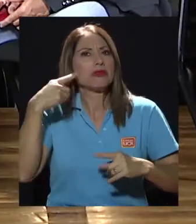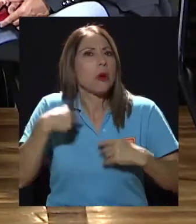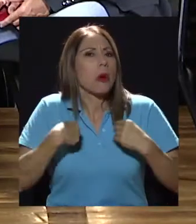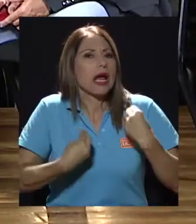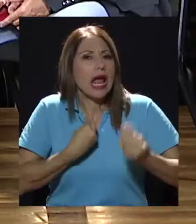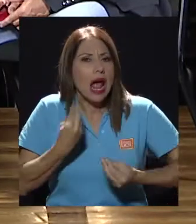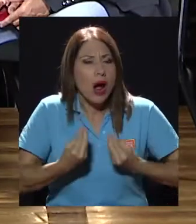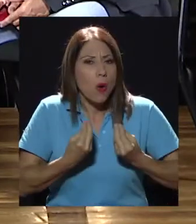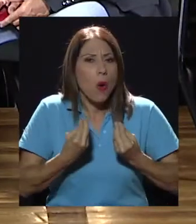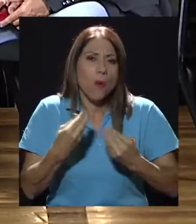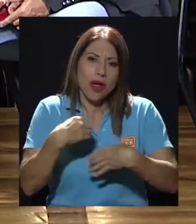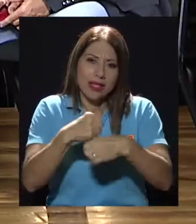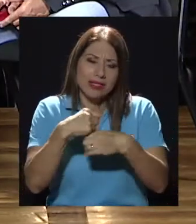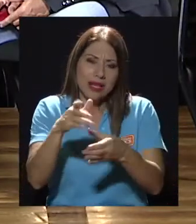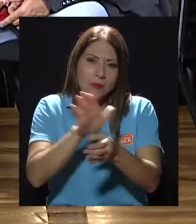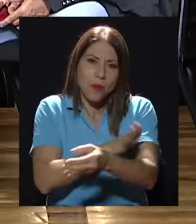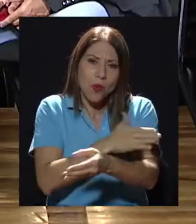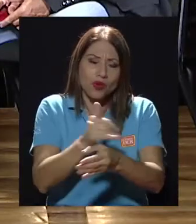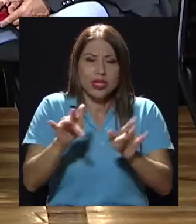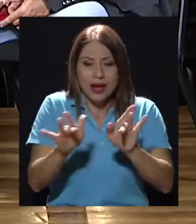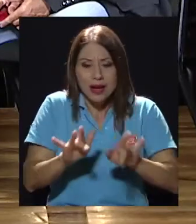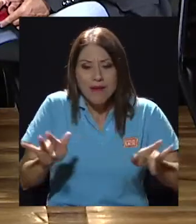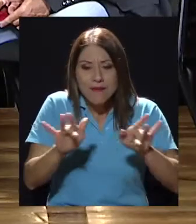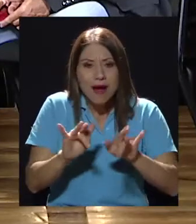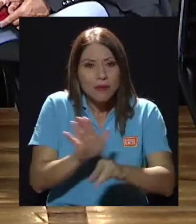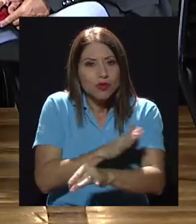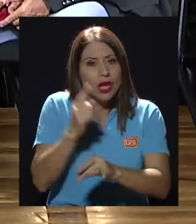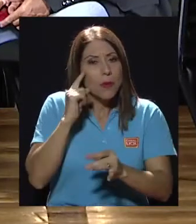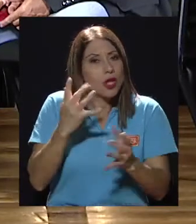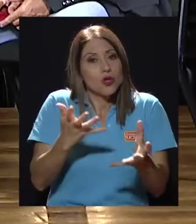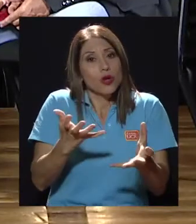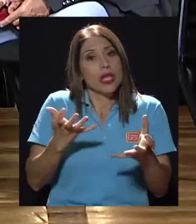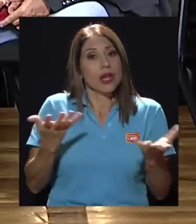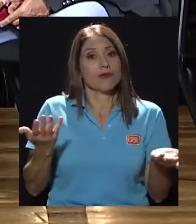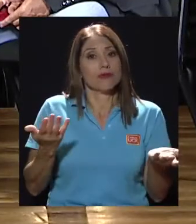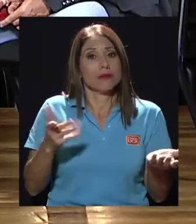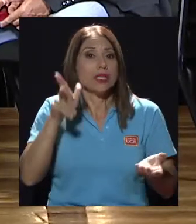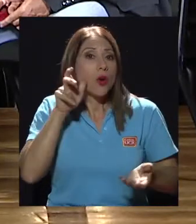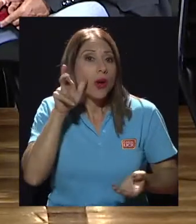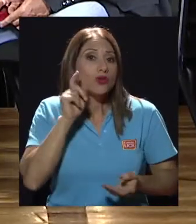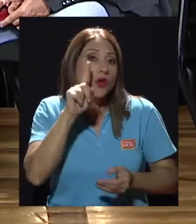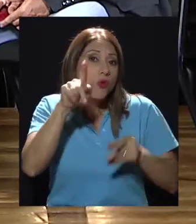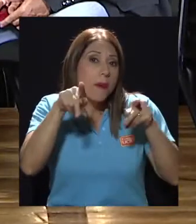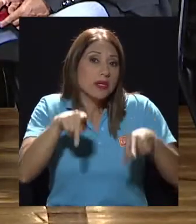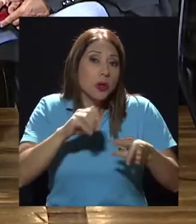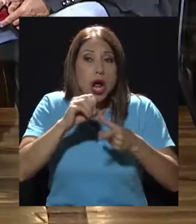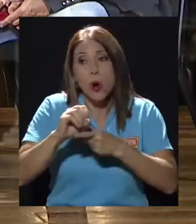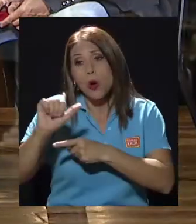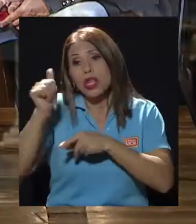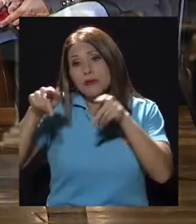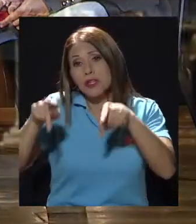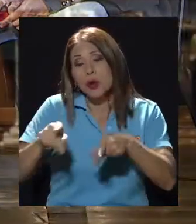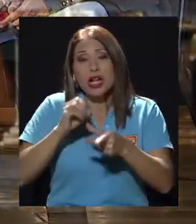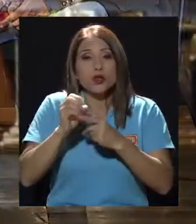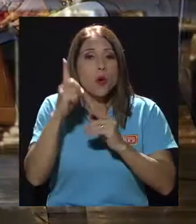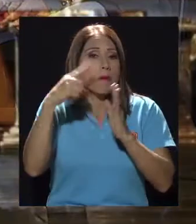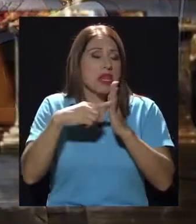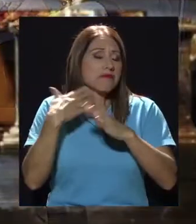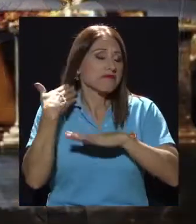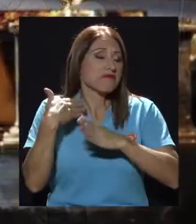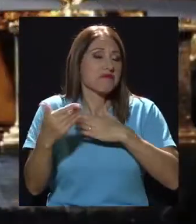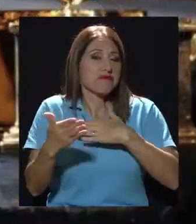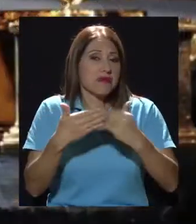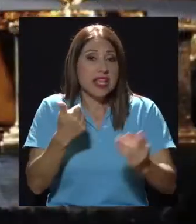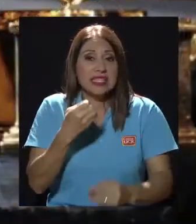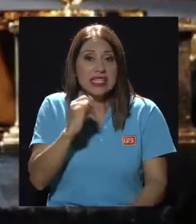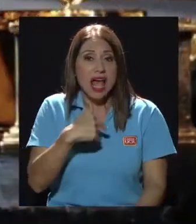porque quiero, porque me place y porque si lo van a oír una persona, 10 o 1000, pues si a mí me gusta, estoy contento. Y ahí comencé a